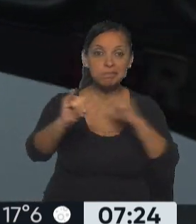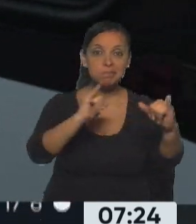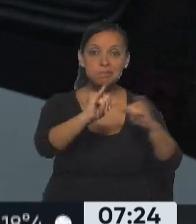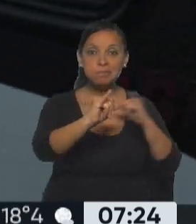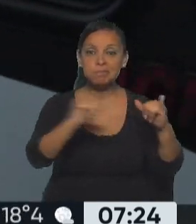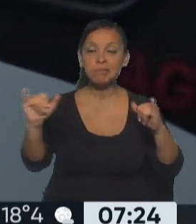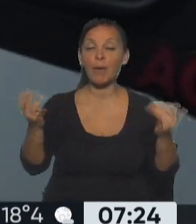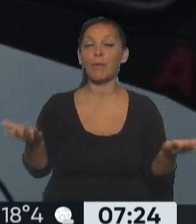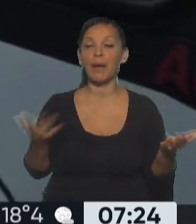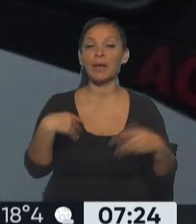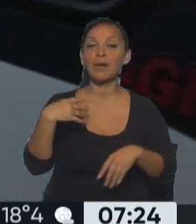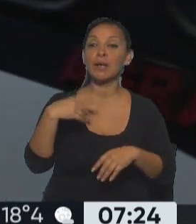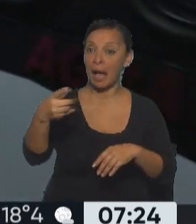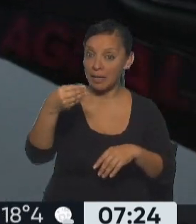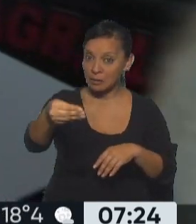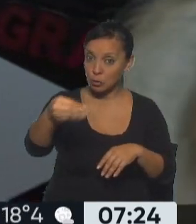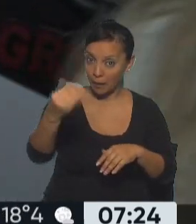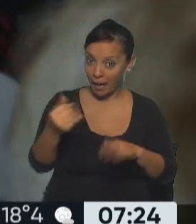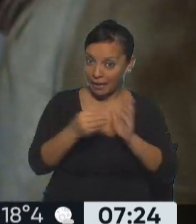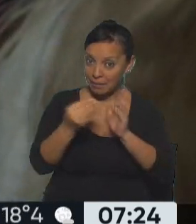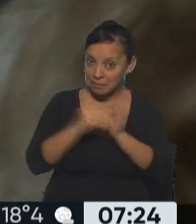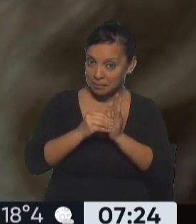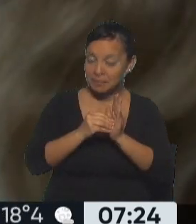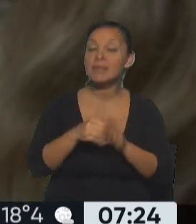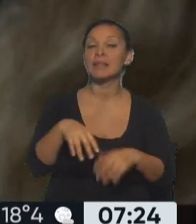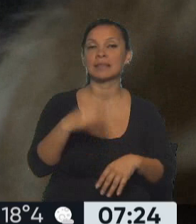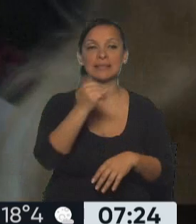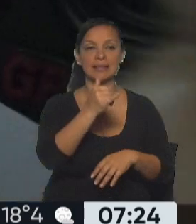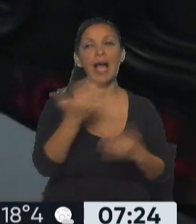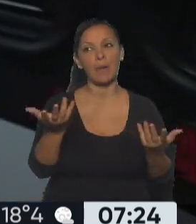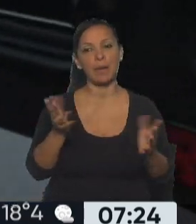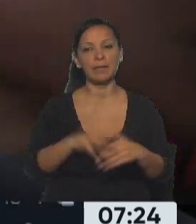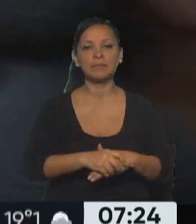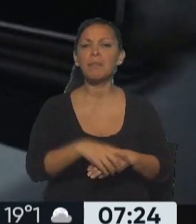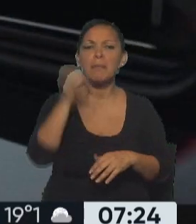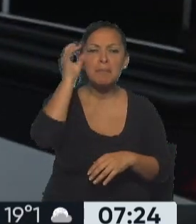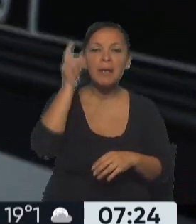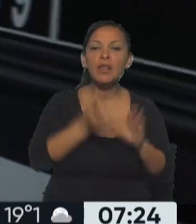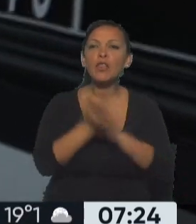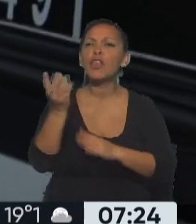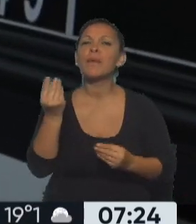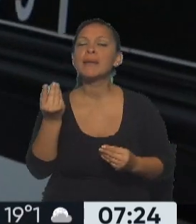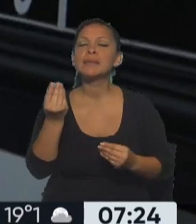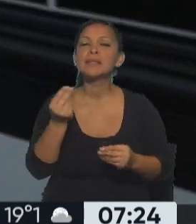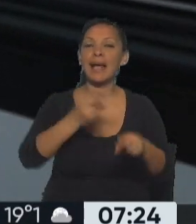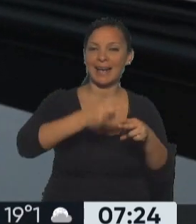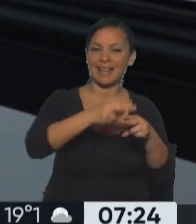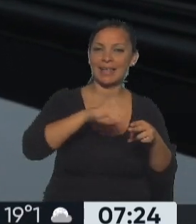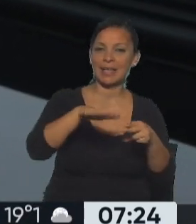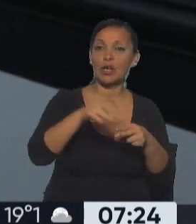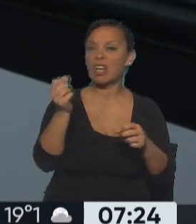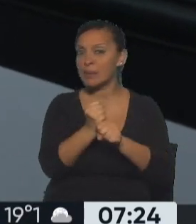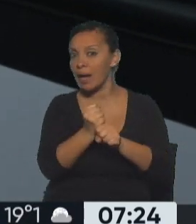anoticiando. Bueno, ¿tiene carga en la sube? Perdón, sí. Bueno, y no, pero precavida, entonces, perdón, ¿a dónde vas? Hasta Retiro. ¿Estudiar,